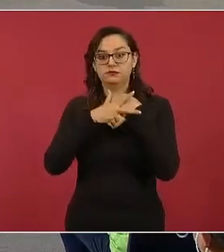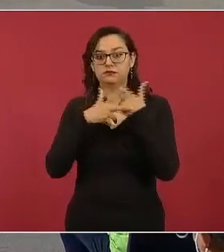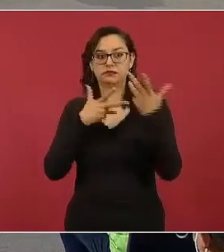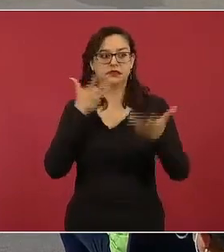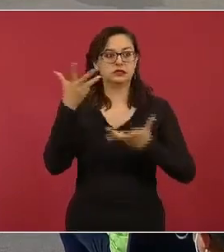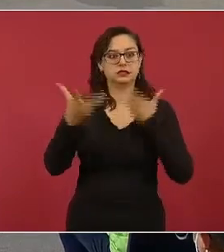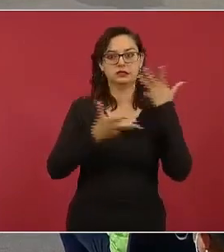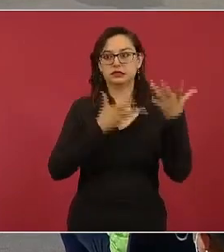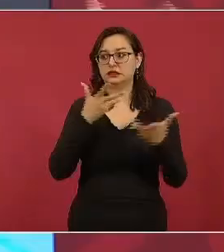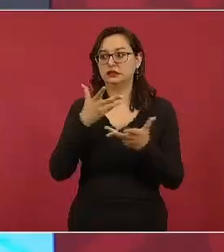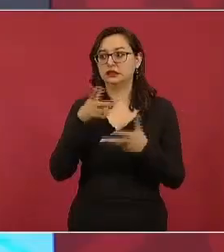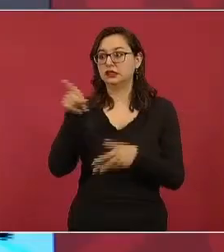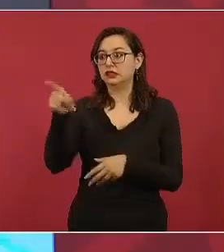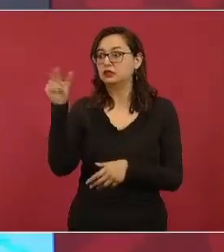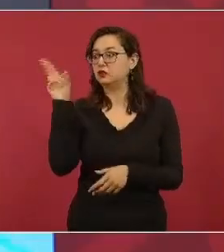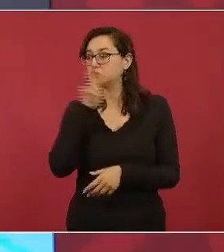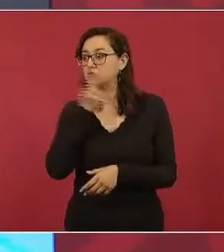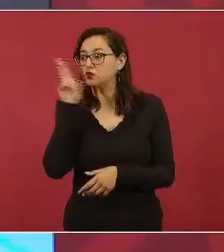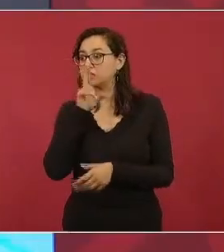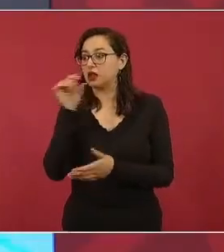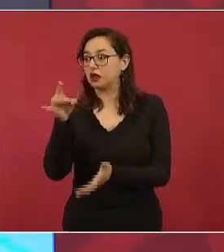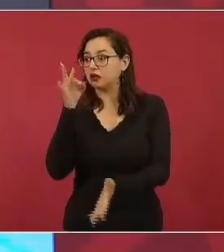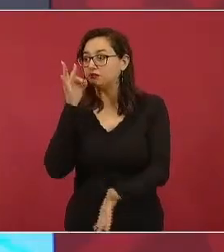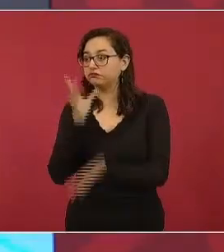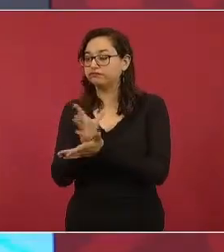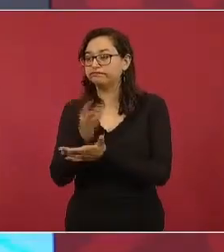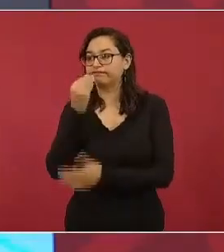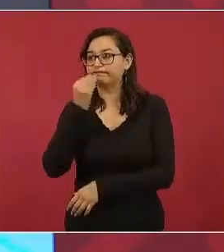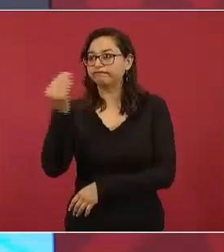dependan solo de Rusia?